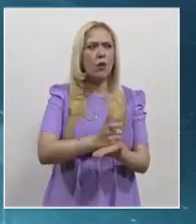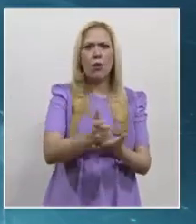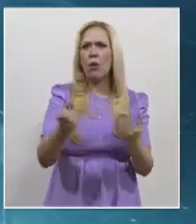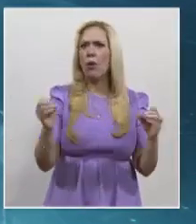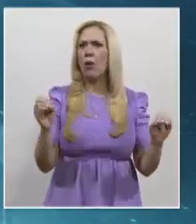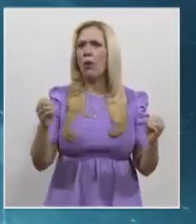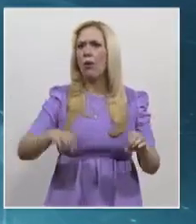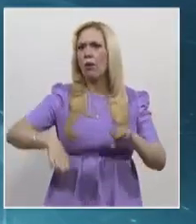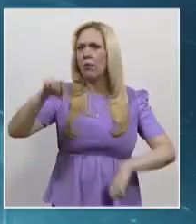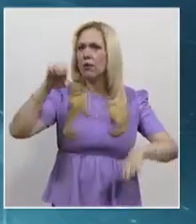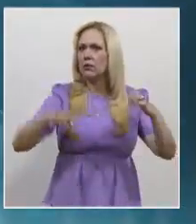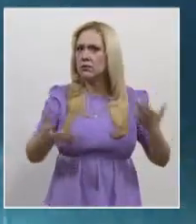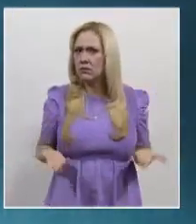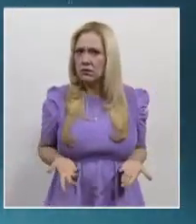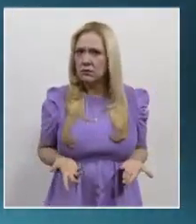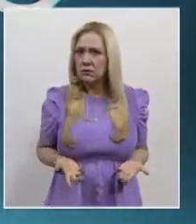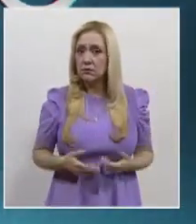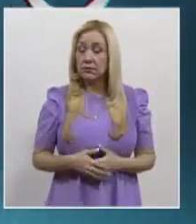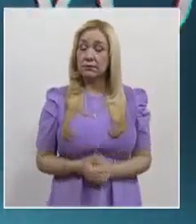mayor.